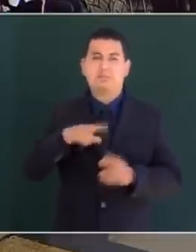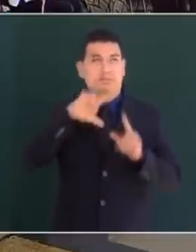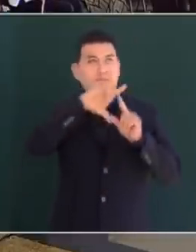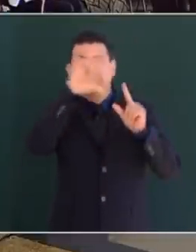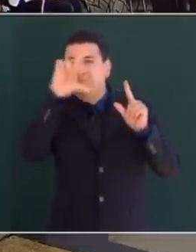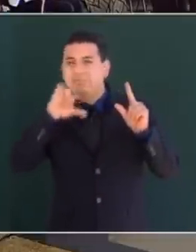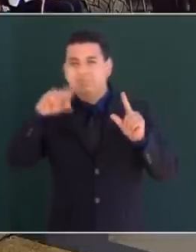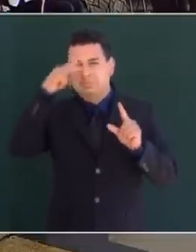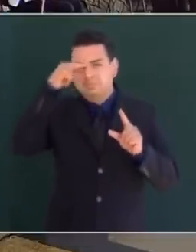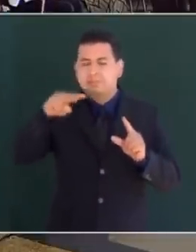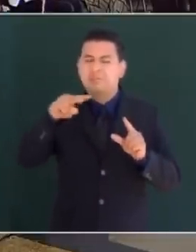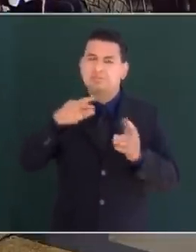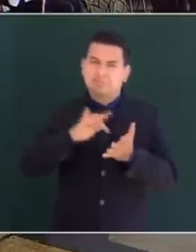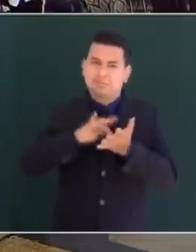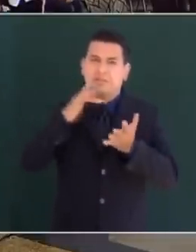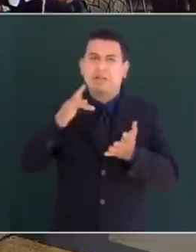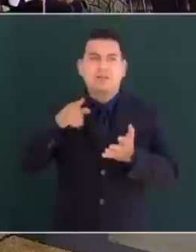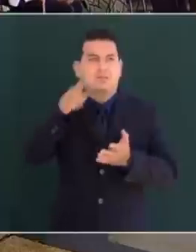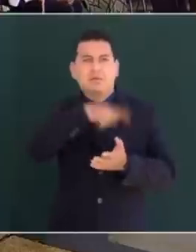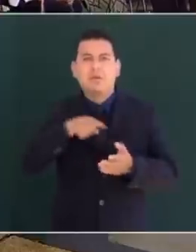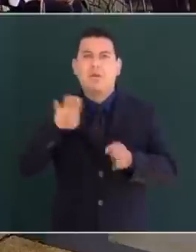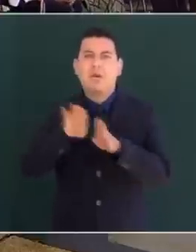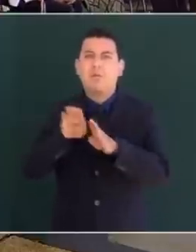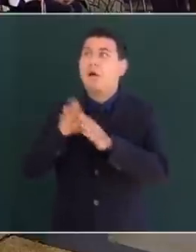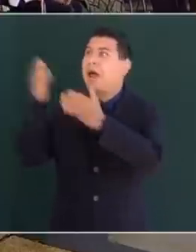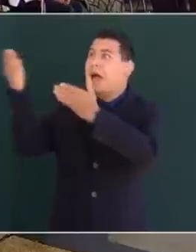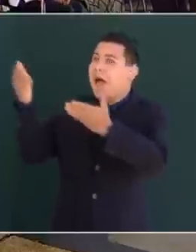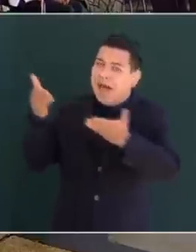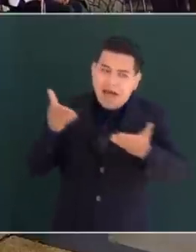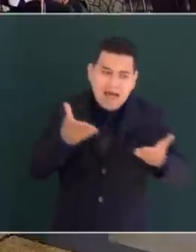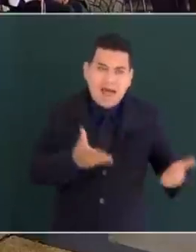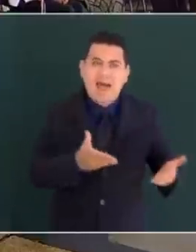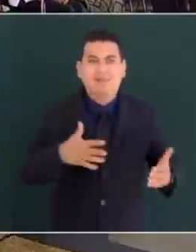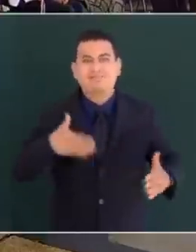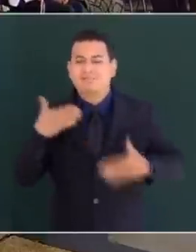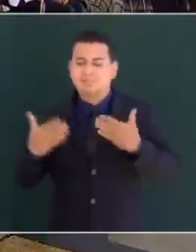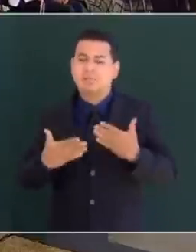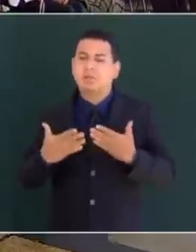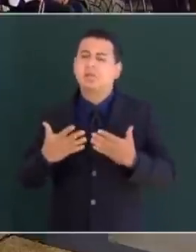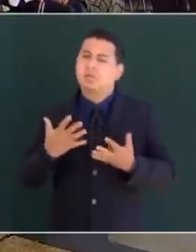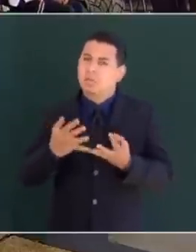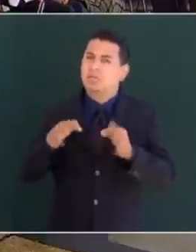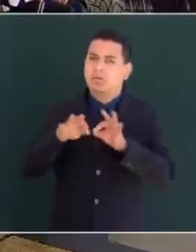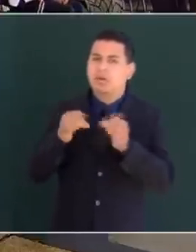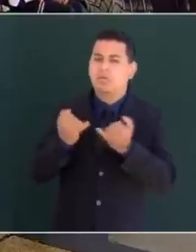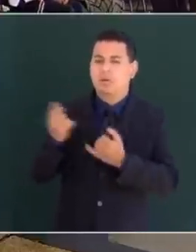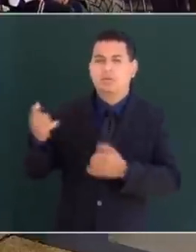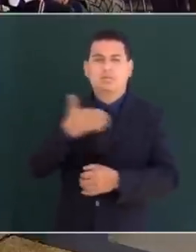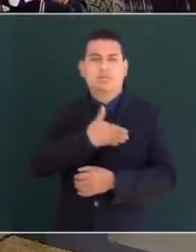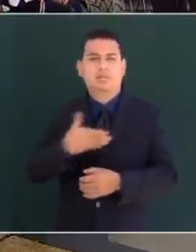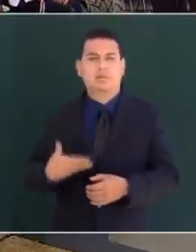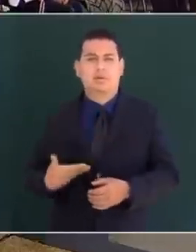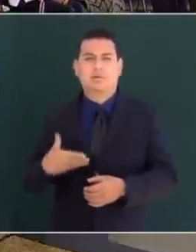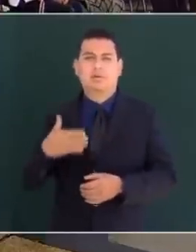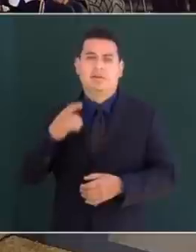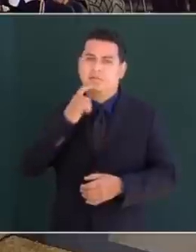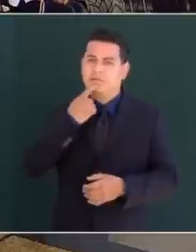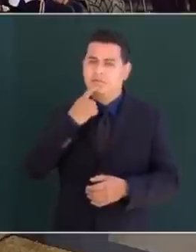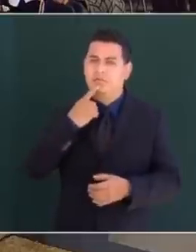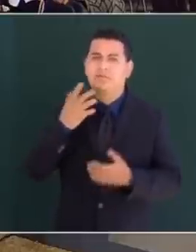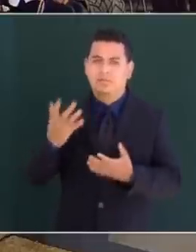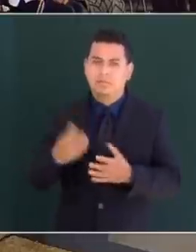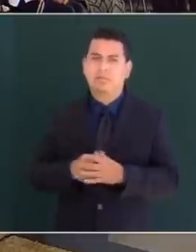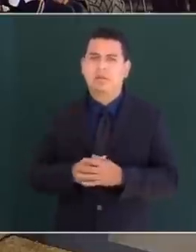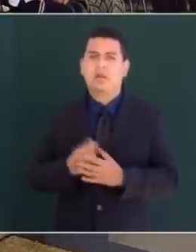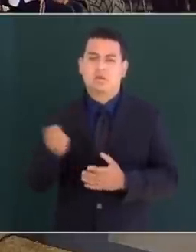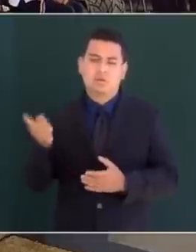México por la bienvenida tan calurosa. Pero primero al presidente Andrés Manuel López Obrador y la